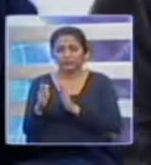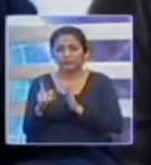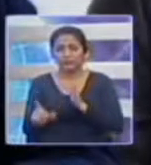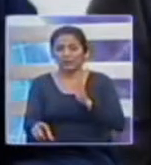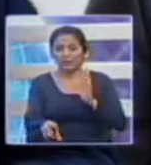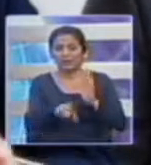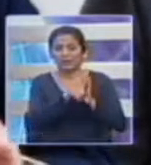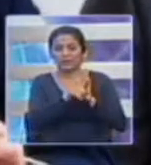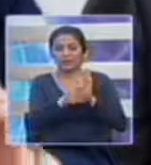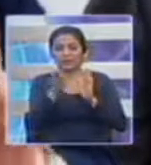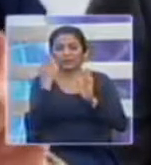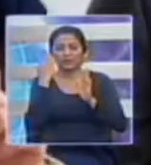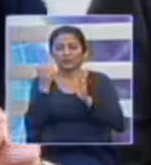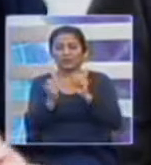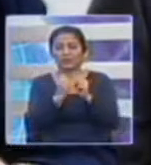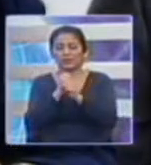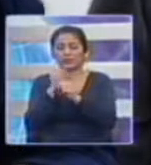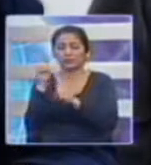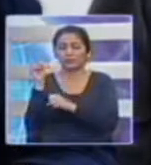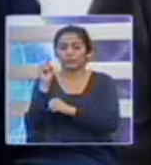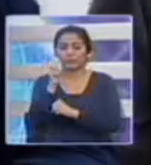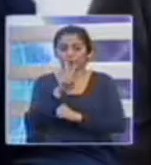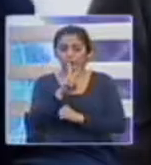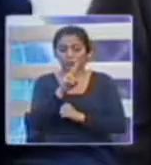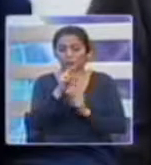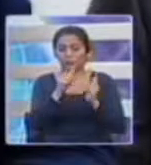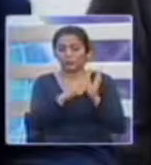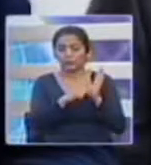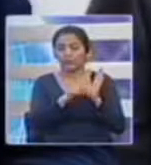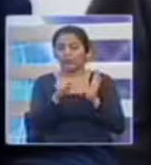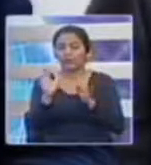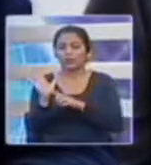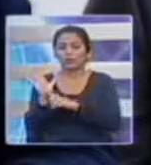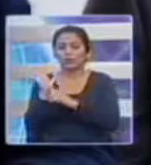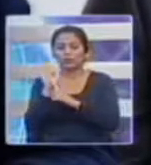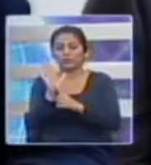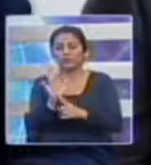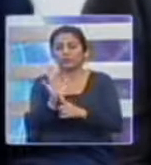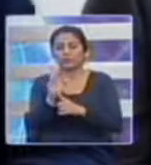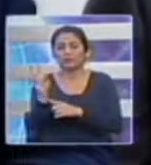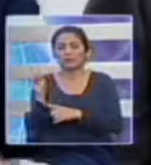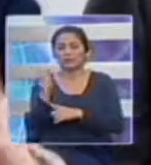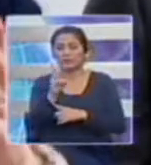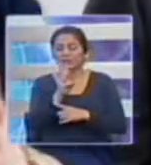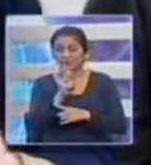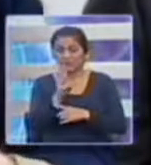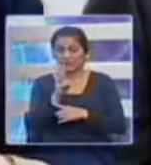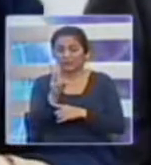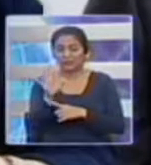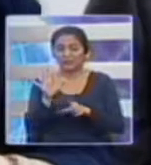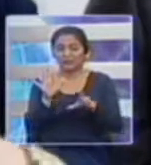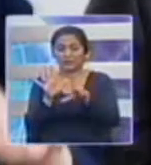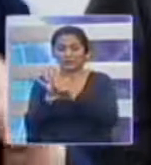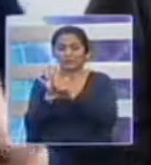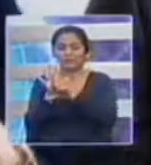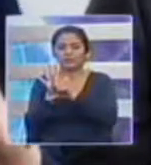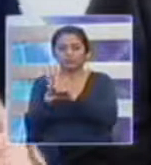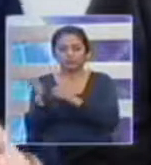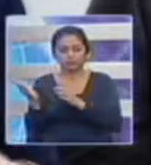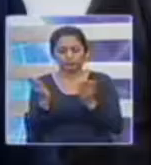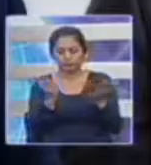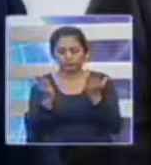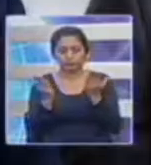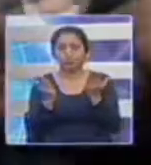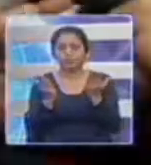que fue expedida en el 2002, y la Ley Orgánica de Salud, expedida en el 2006. Nosotros tenemos una